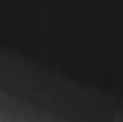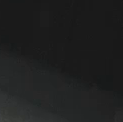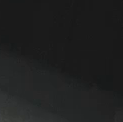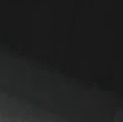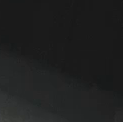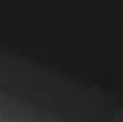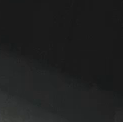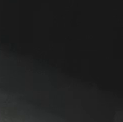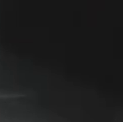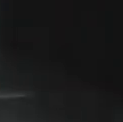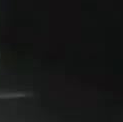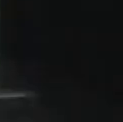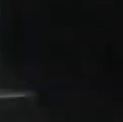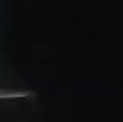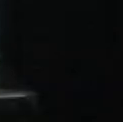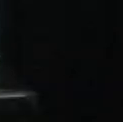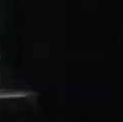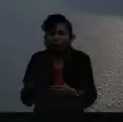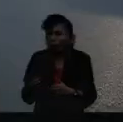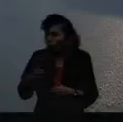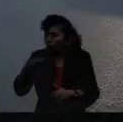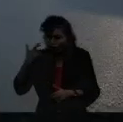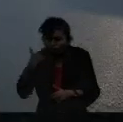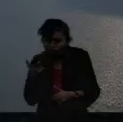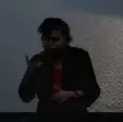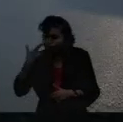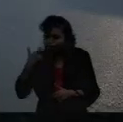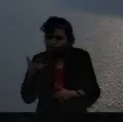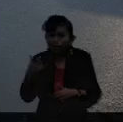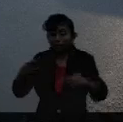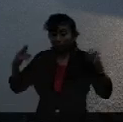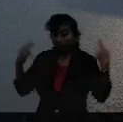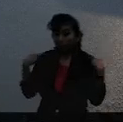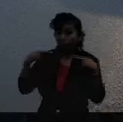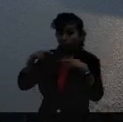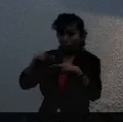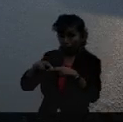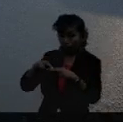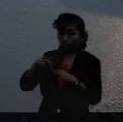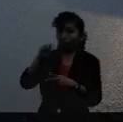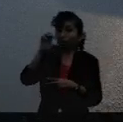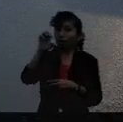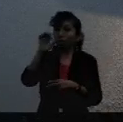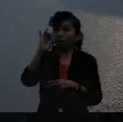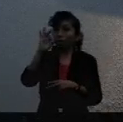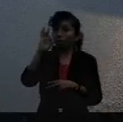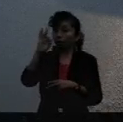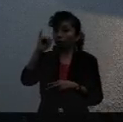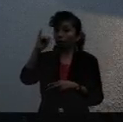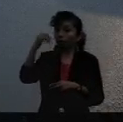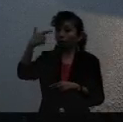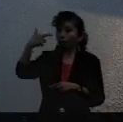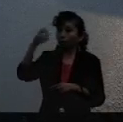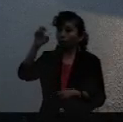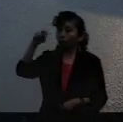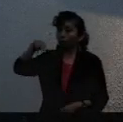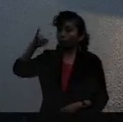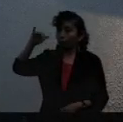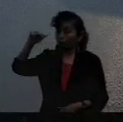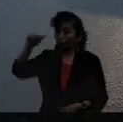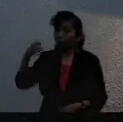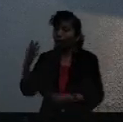aplaudirle con su último aliento La maestra ifigenia dijo y